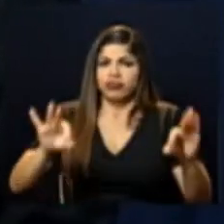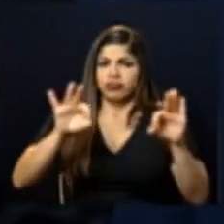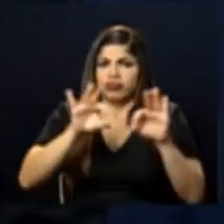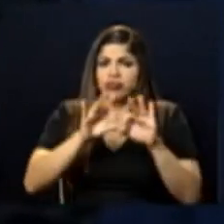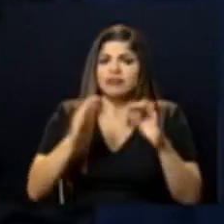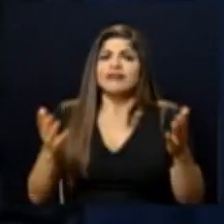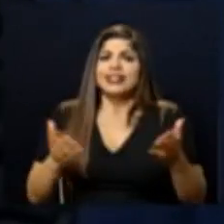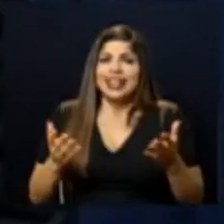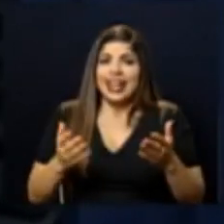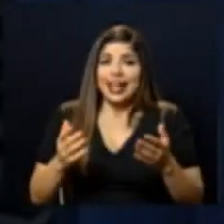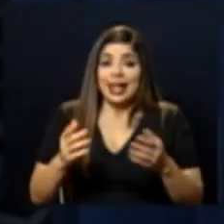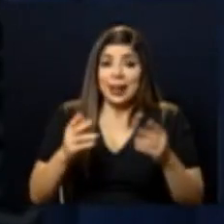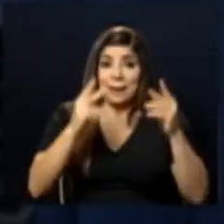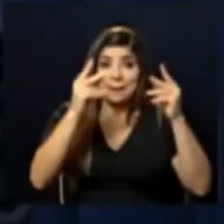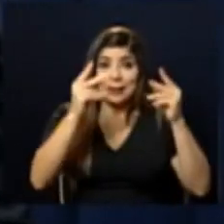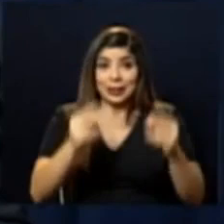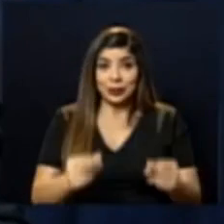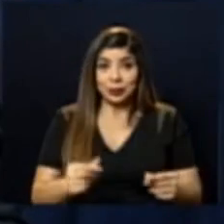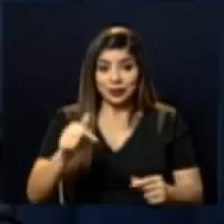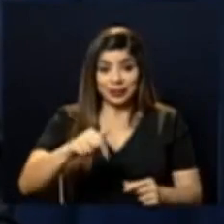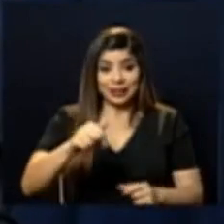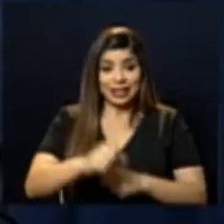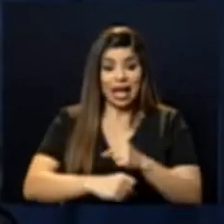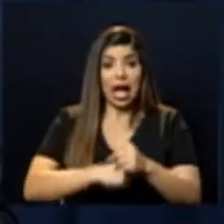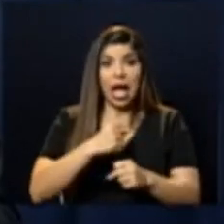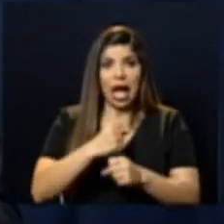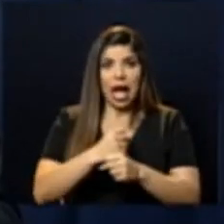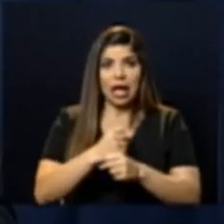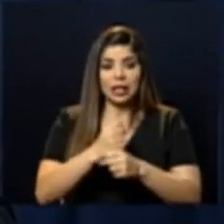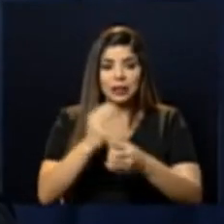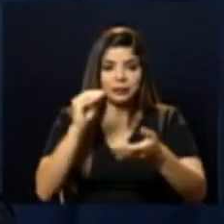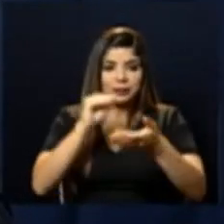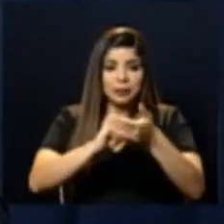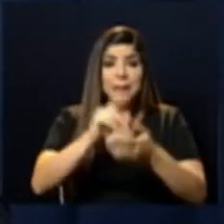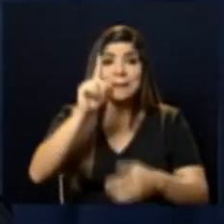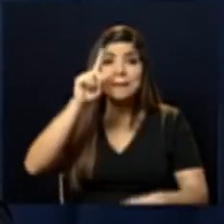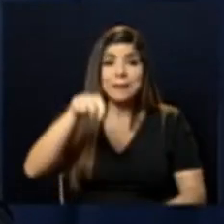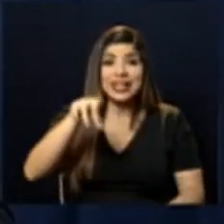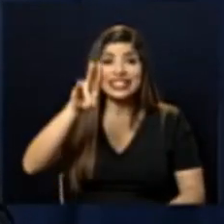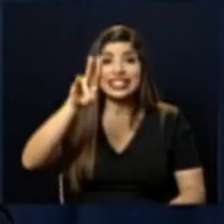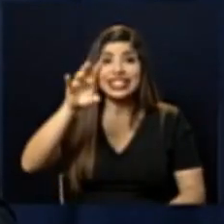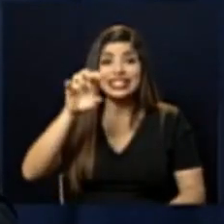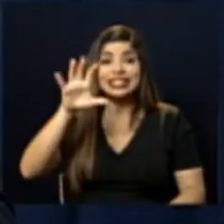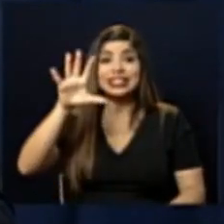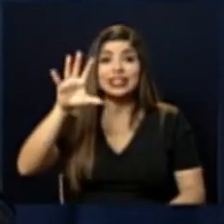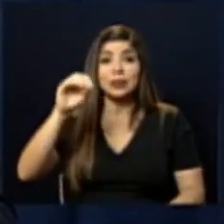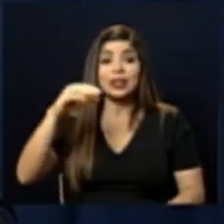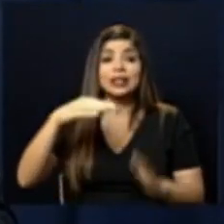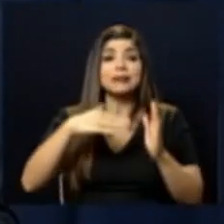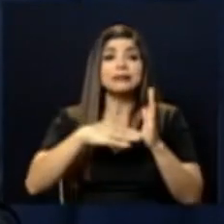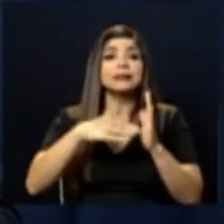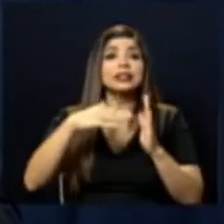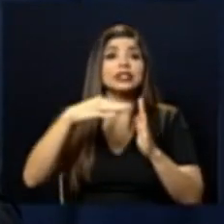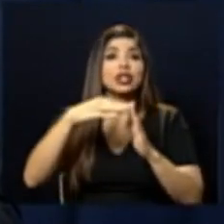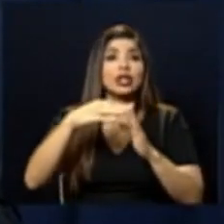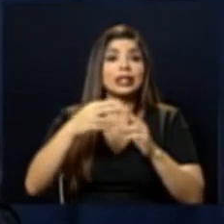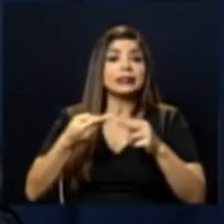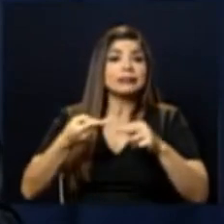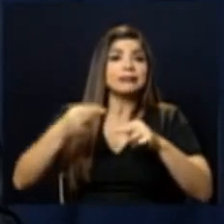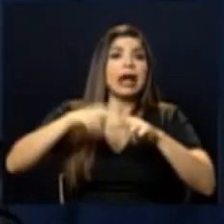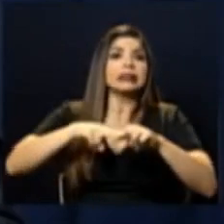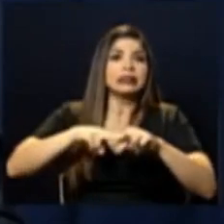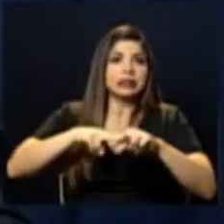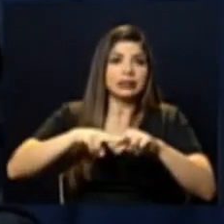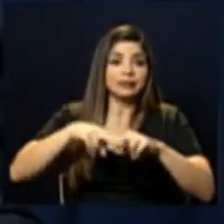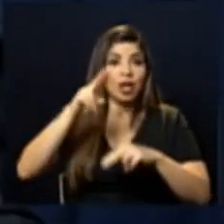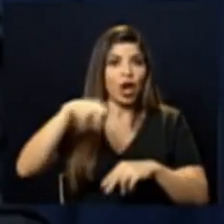es que en el presupuesto de este año se asignaron 1.750 millones adicionales